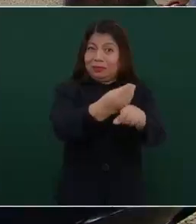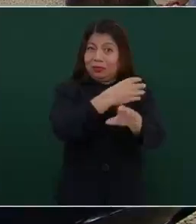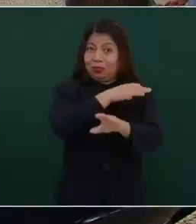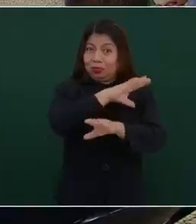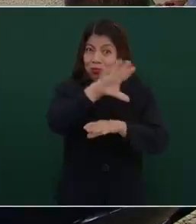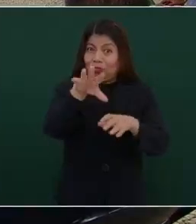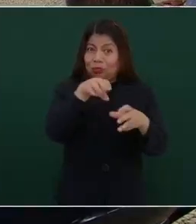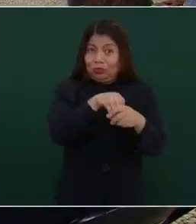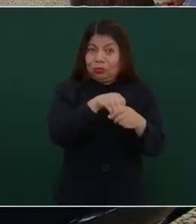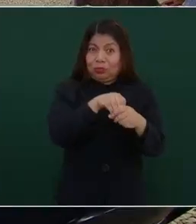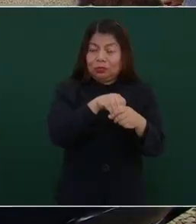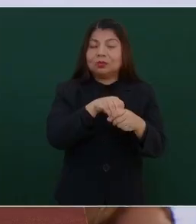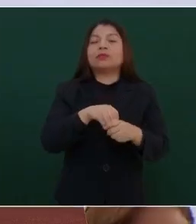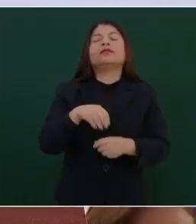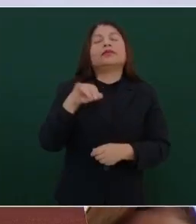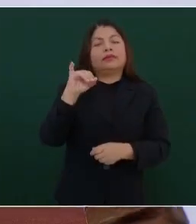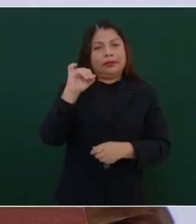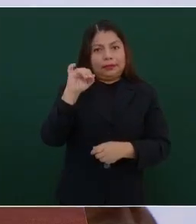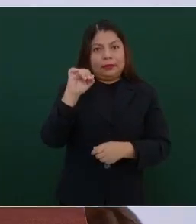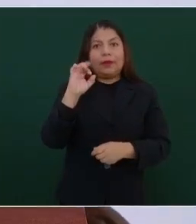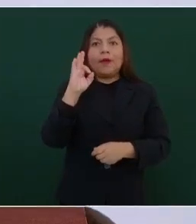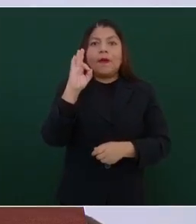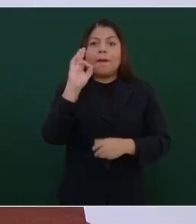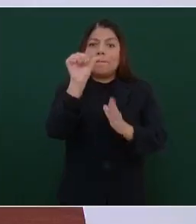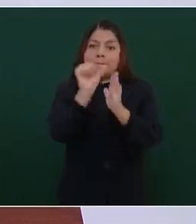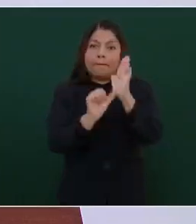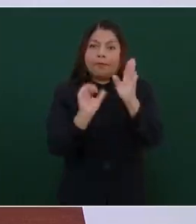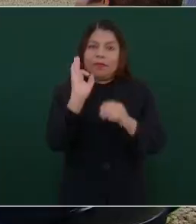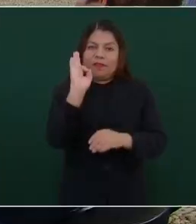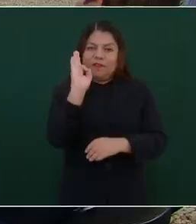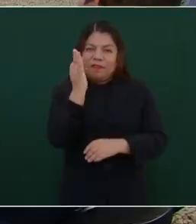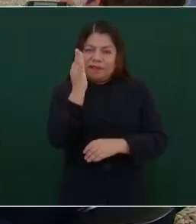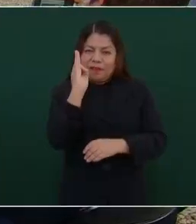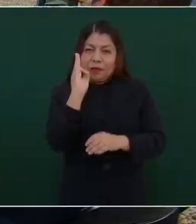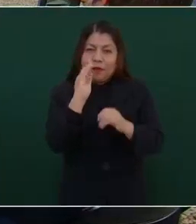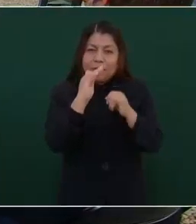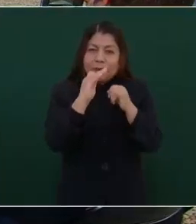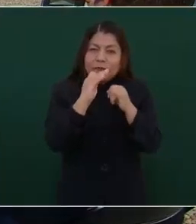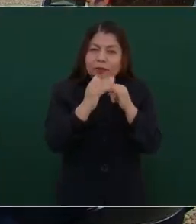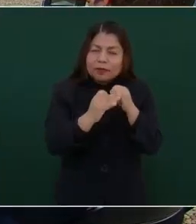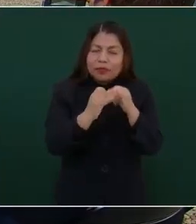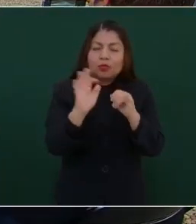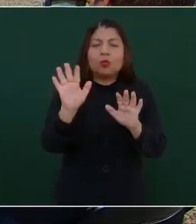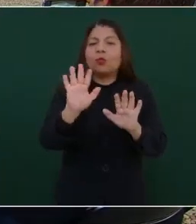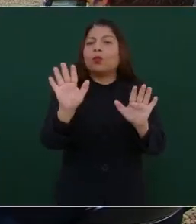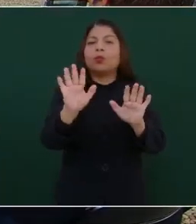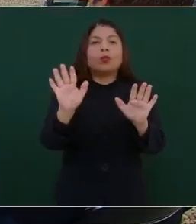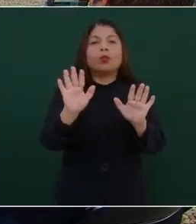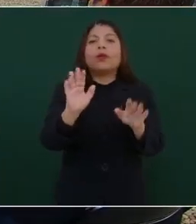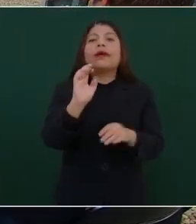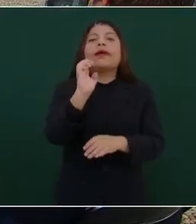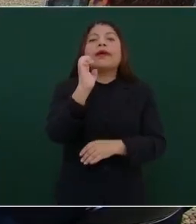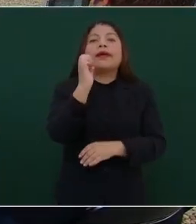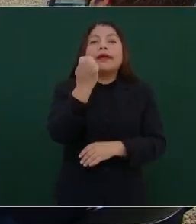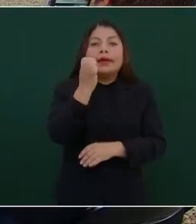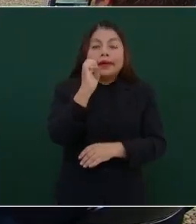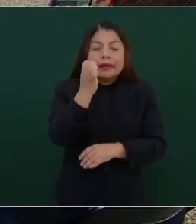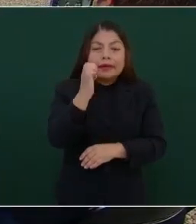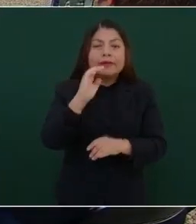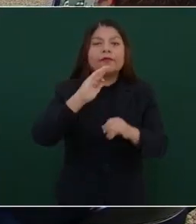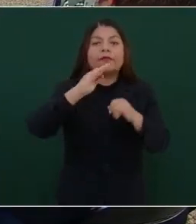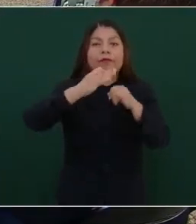que queremos, a finales de febrero. Bueno. Estamos, no, finales de enero. No le queremos 24. Dar